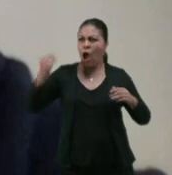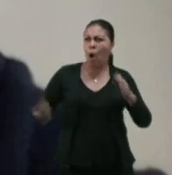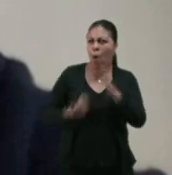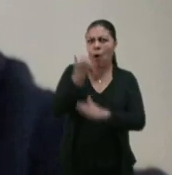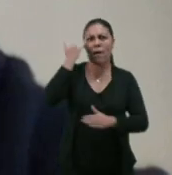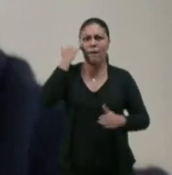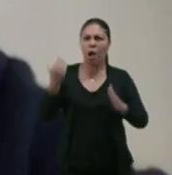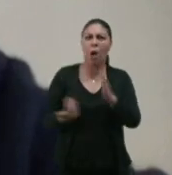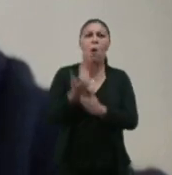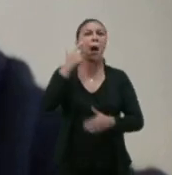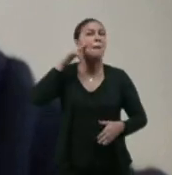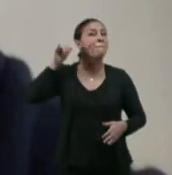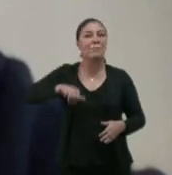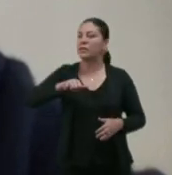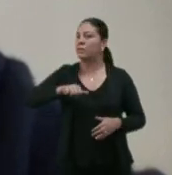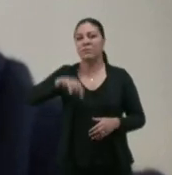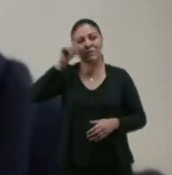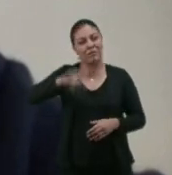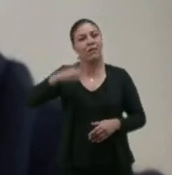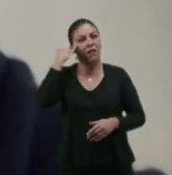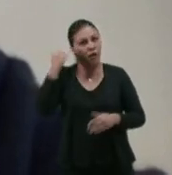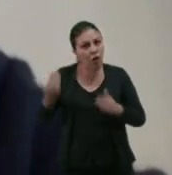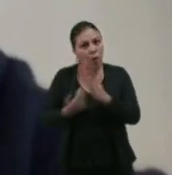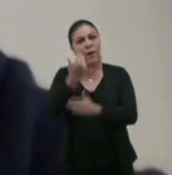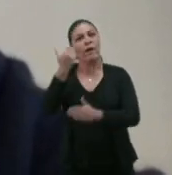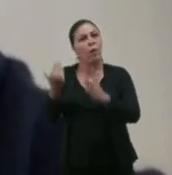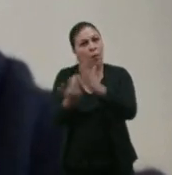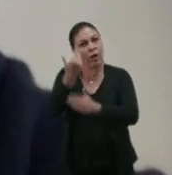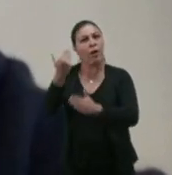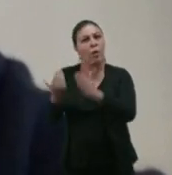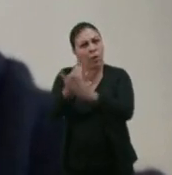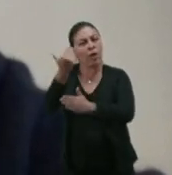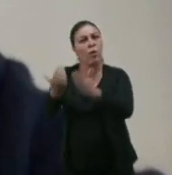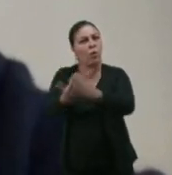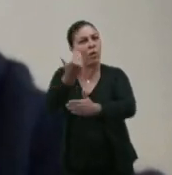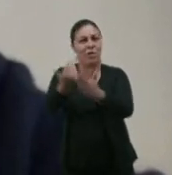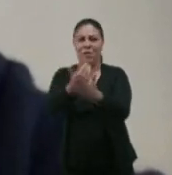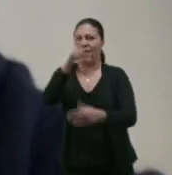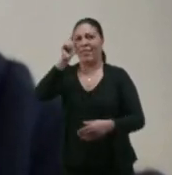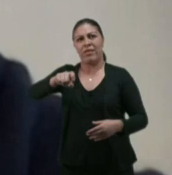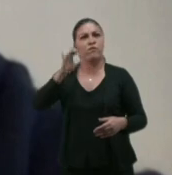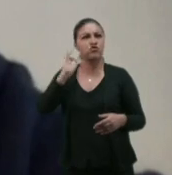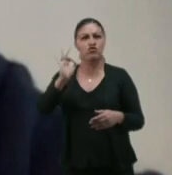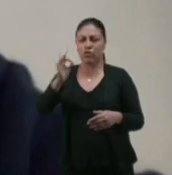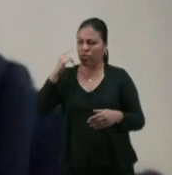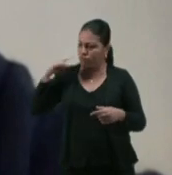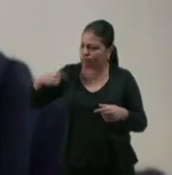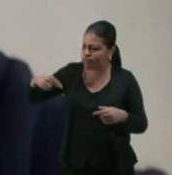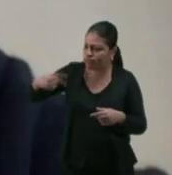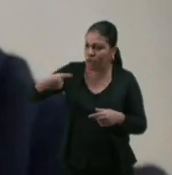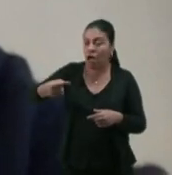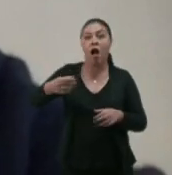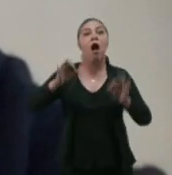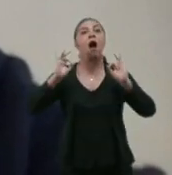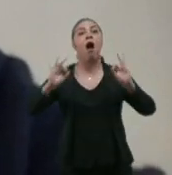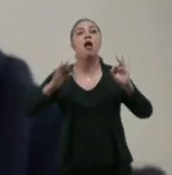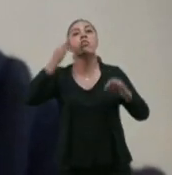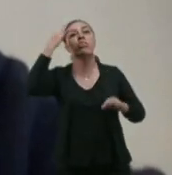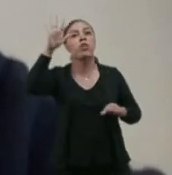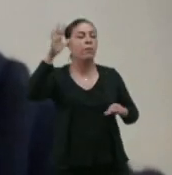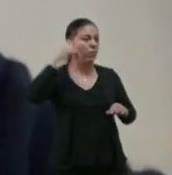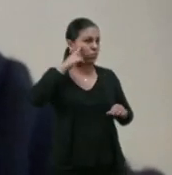visiones, nuevas formas de hacer las cosas, nuevas innovaciones, la realidad es que rápidamente uno se queda desactualizado